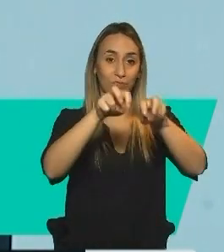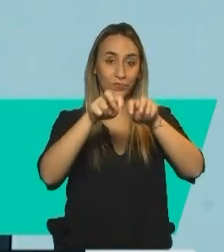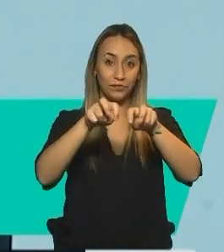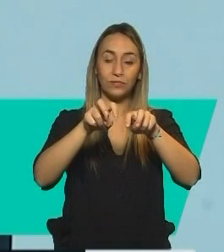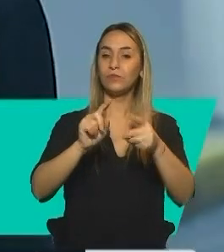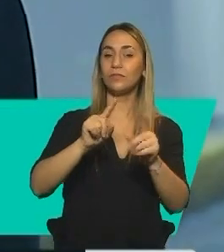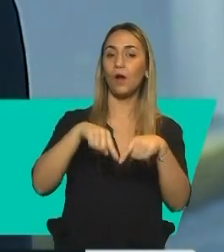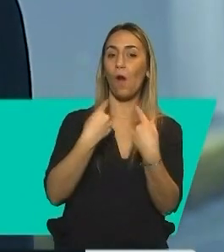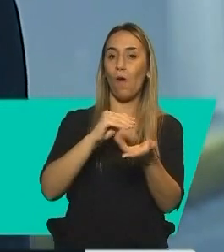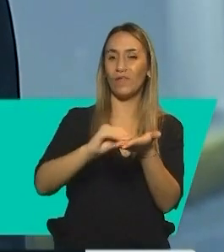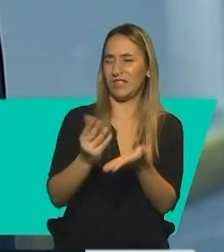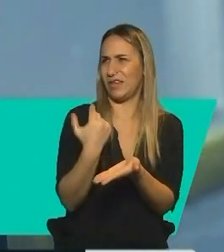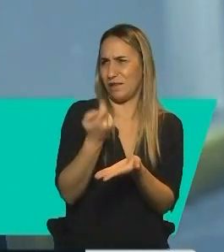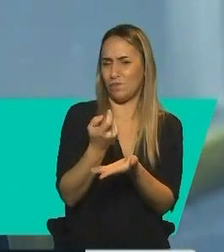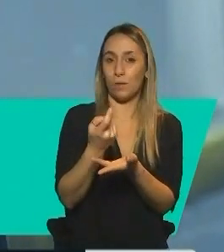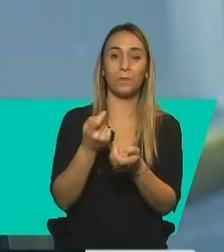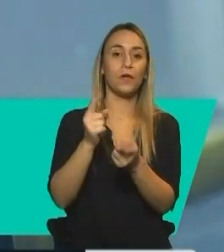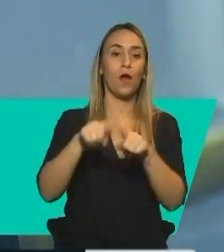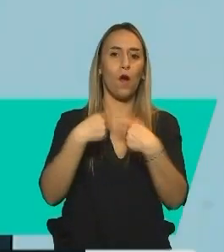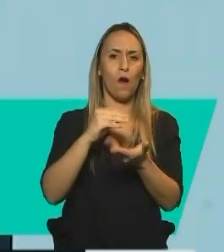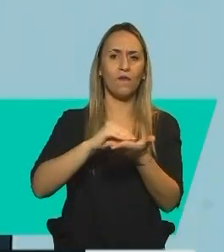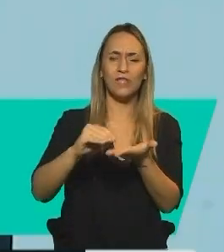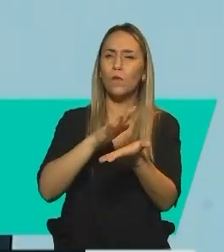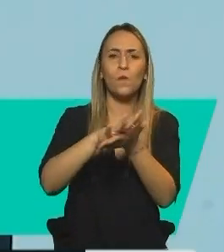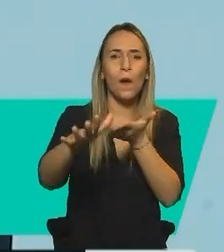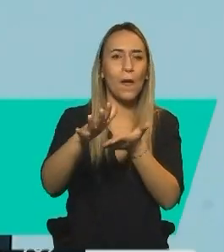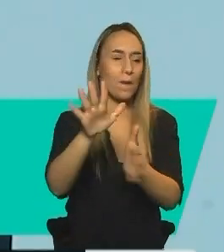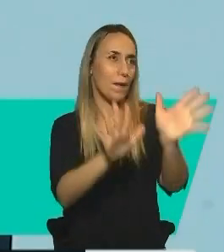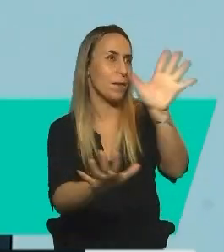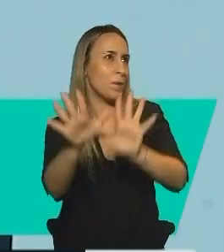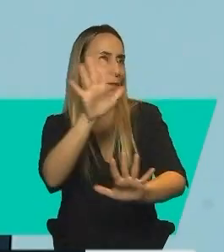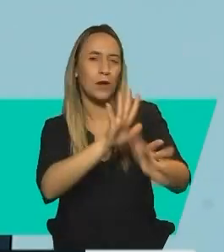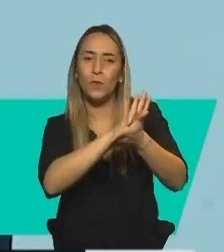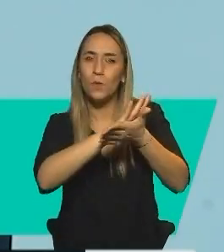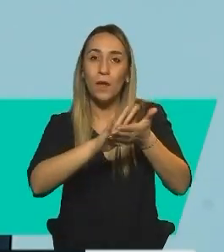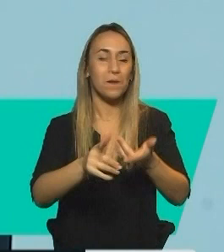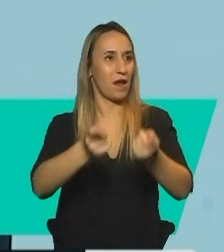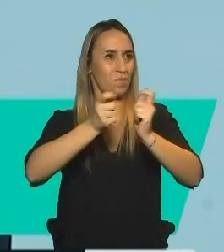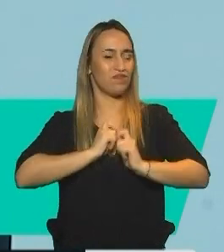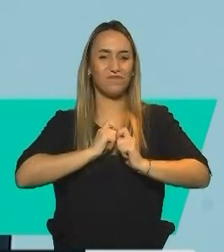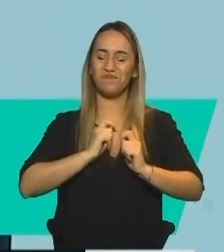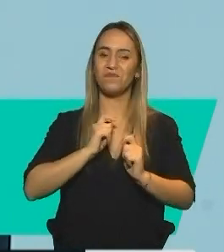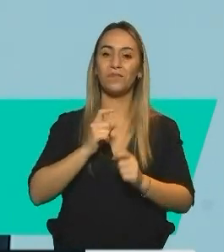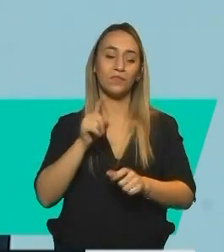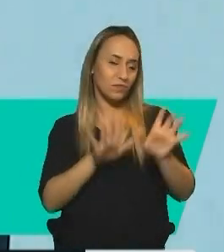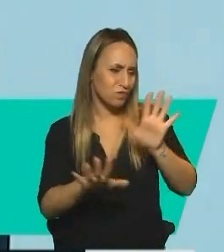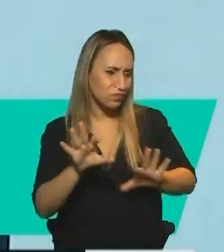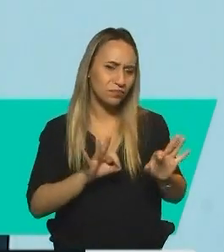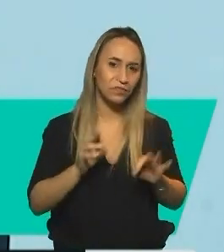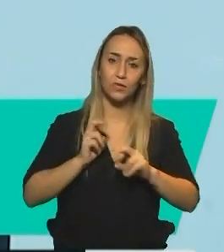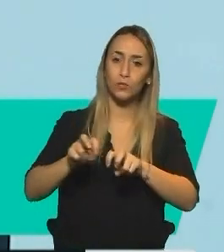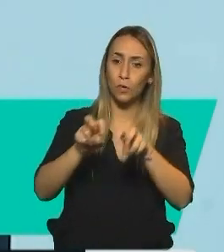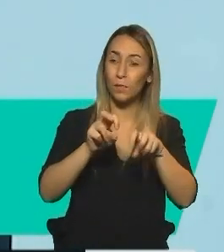recién nos habían otorgado, nuevas, el piso había sido refaccionado. Y casi a